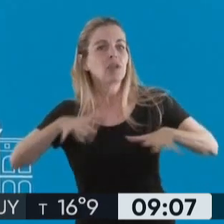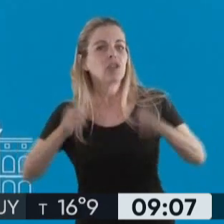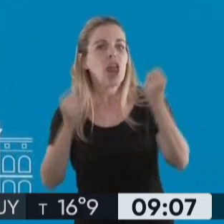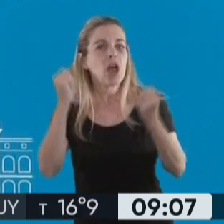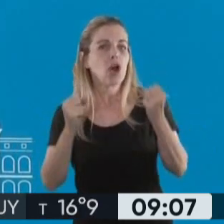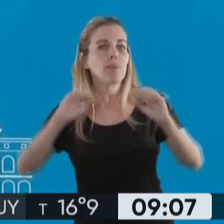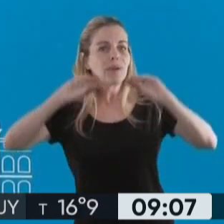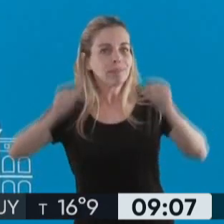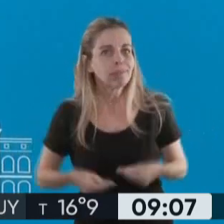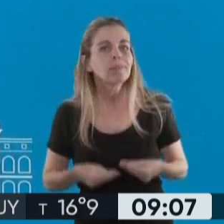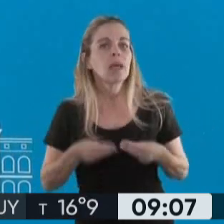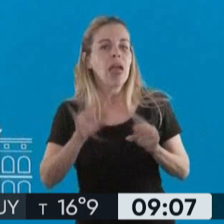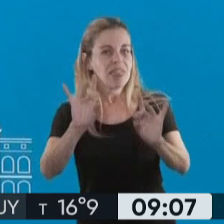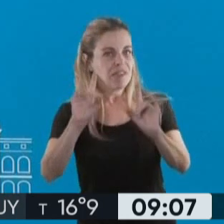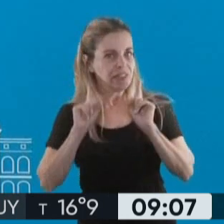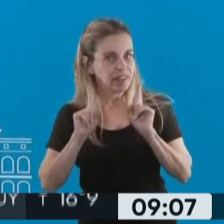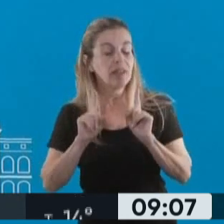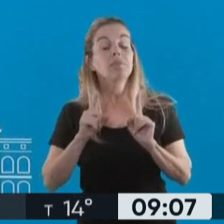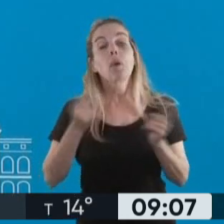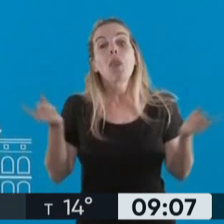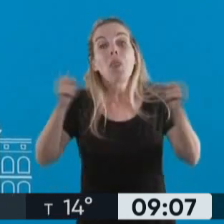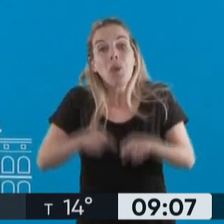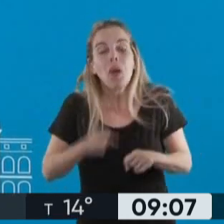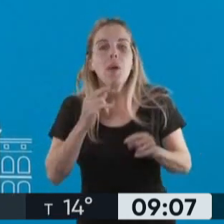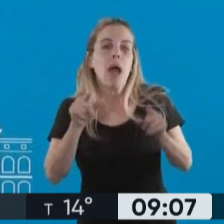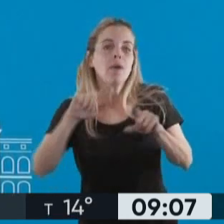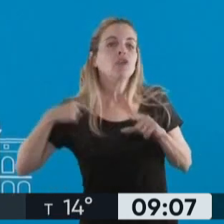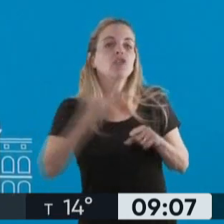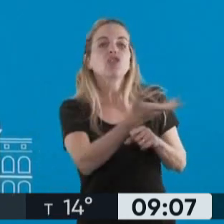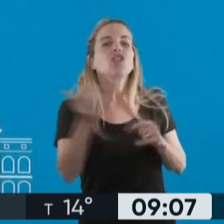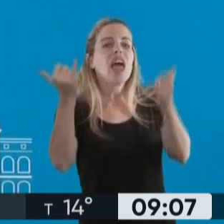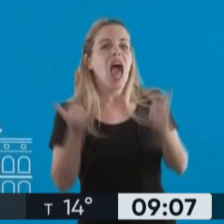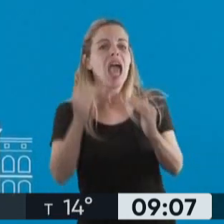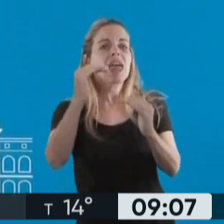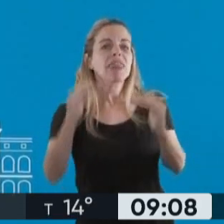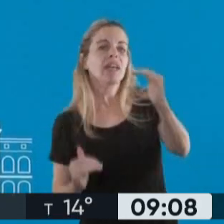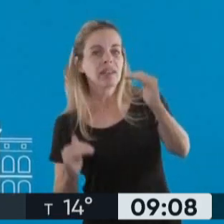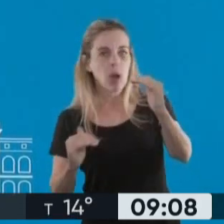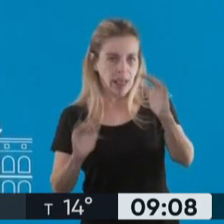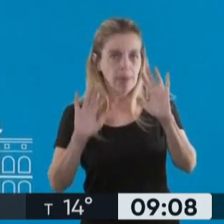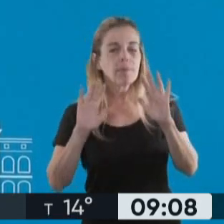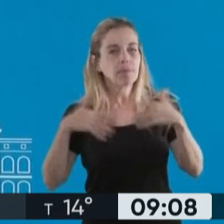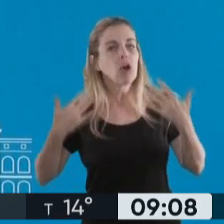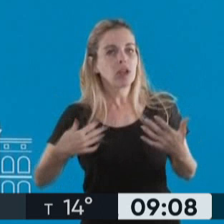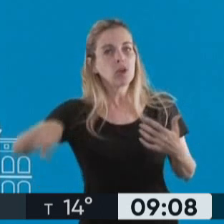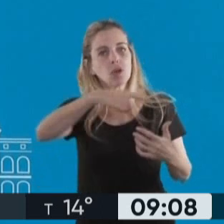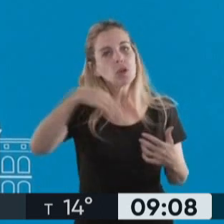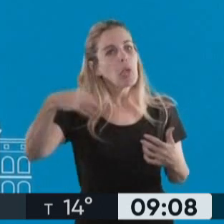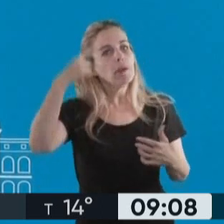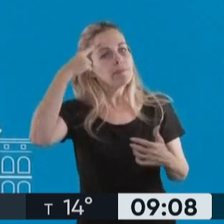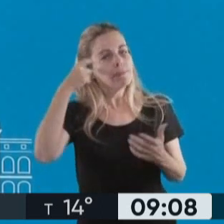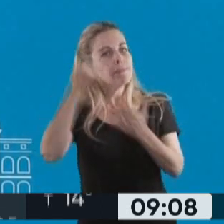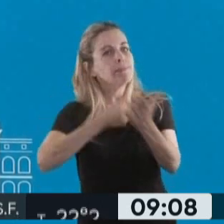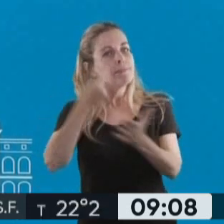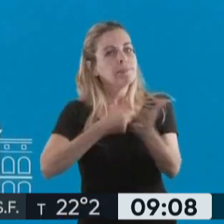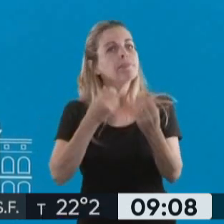salida de la crisis haga más concentrada la riqueza y más desigual es la sociedad. Por eso tenemos que llevar adelante todas las herramientas posibles